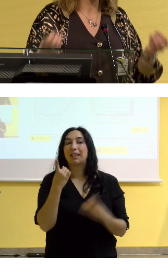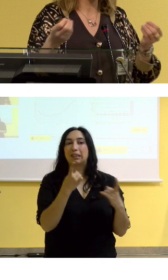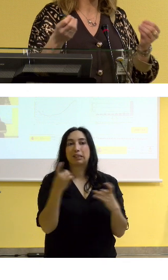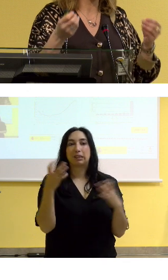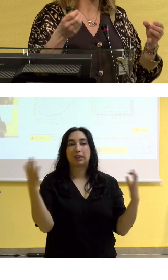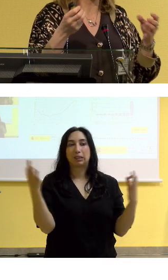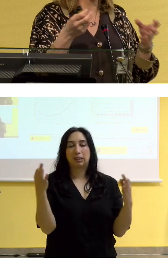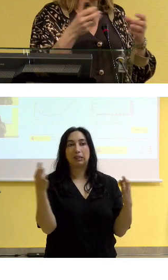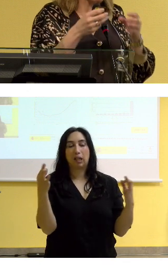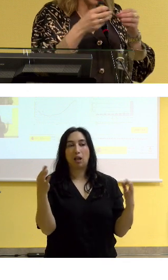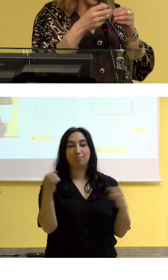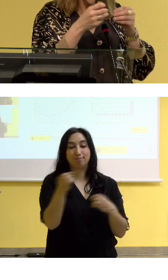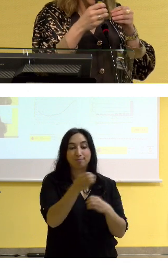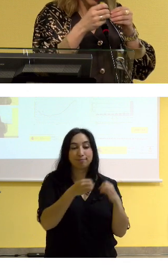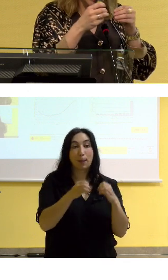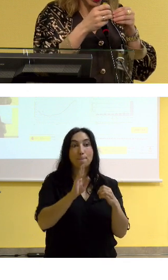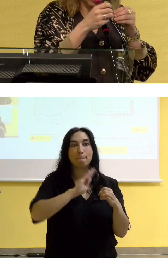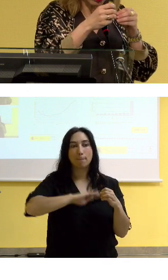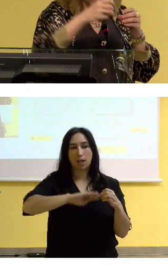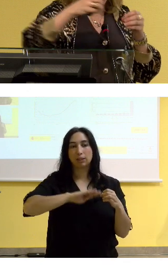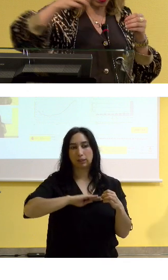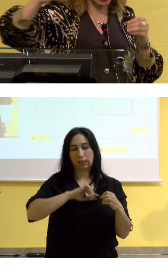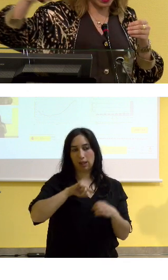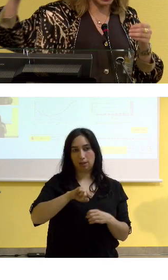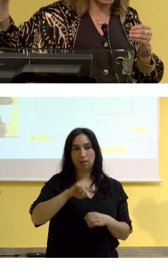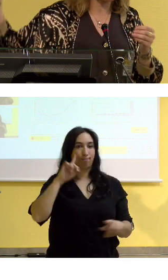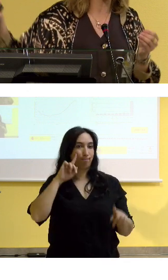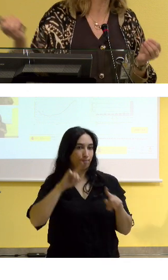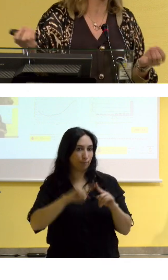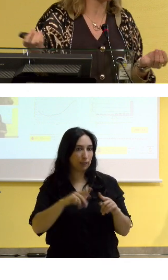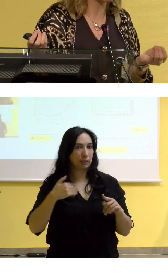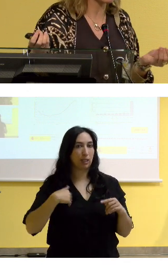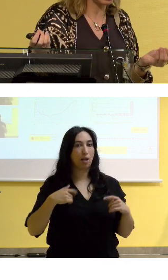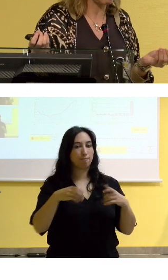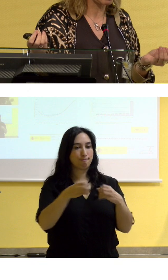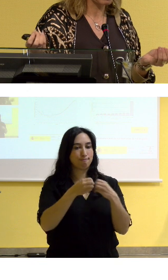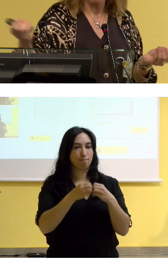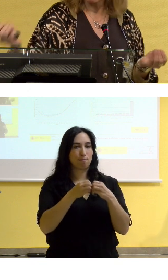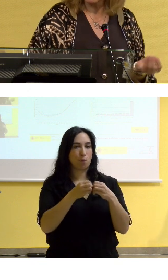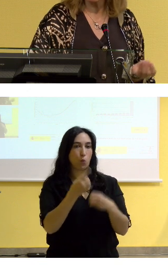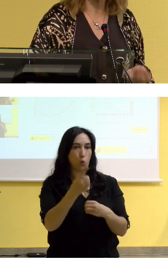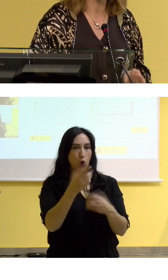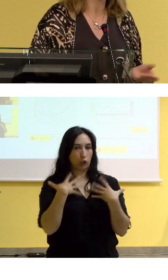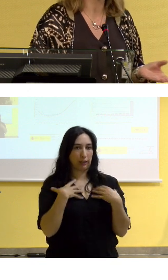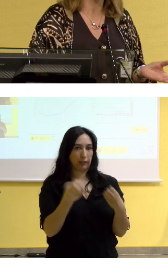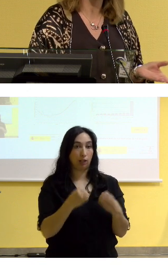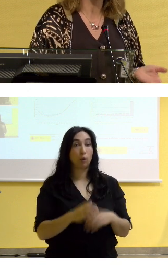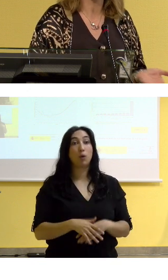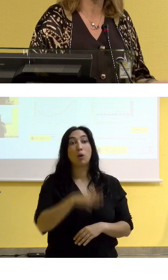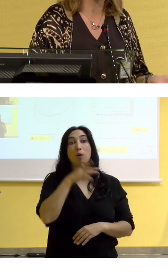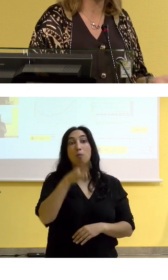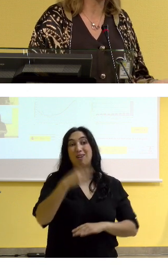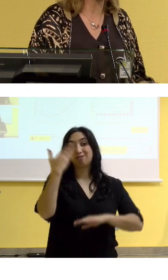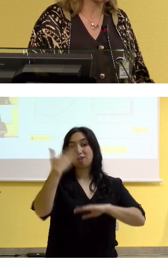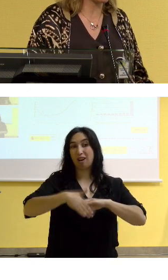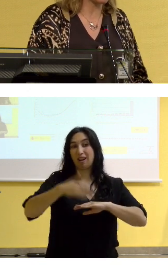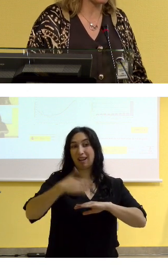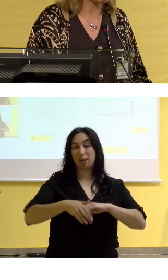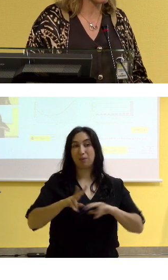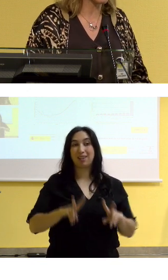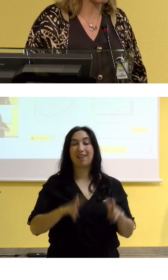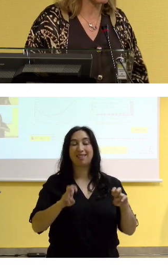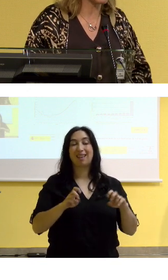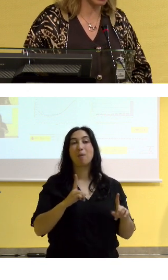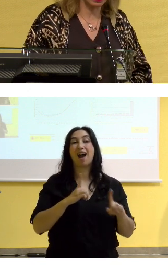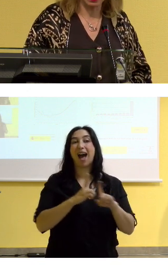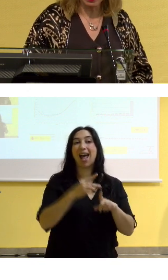un buen número de folículos de ovocitos para poder llegar a tener un embrión sano. Por eso se puso el límite del valor de la antimülleriana,